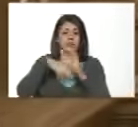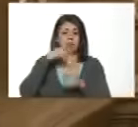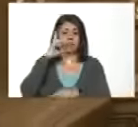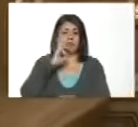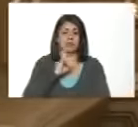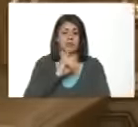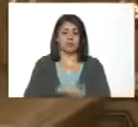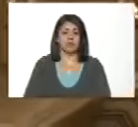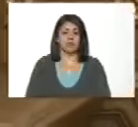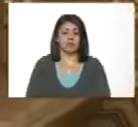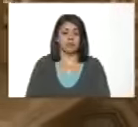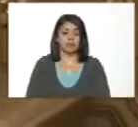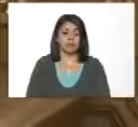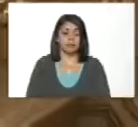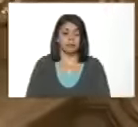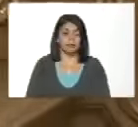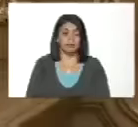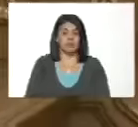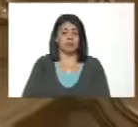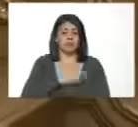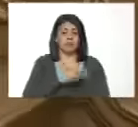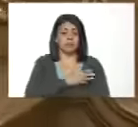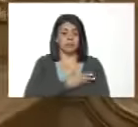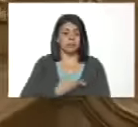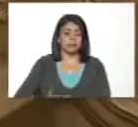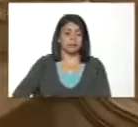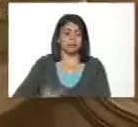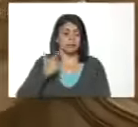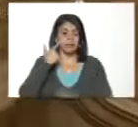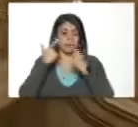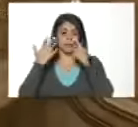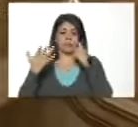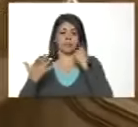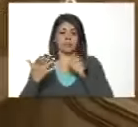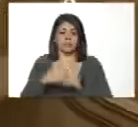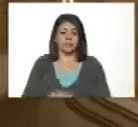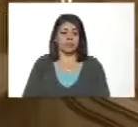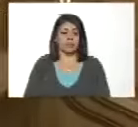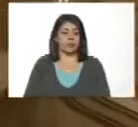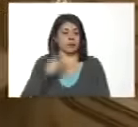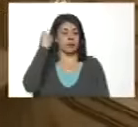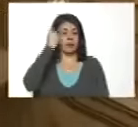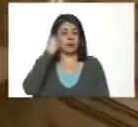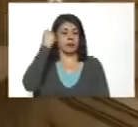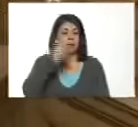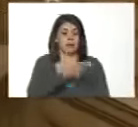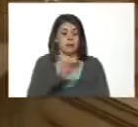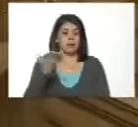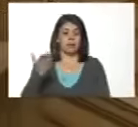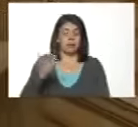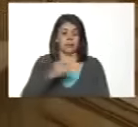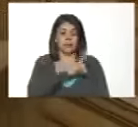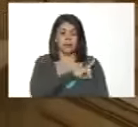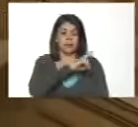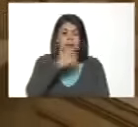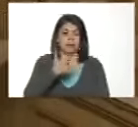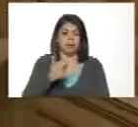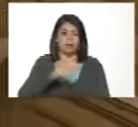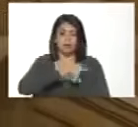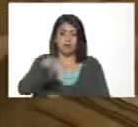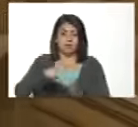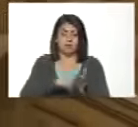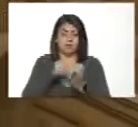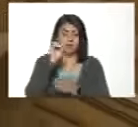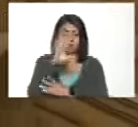revolución bolivariana. Señor presidente, yo someto a consideración de usted y de la junta directiva y de esta